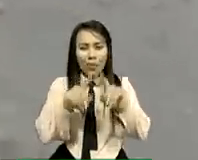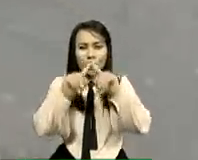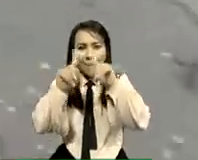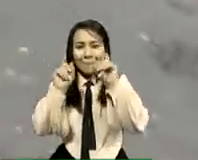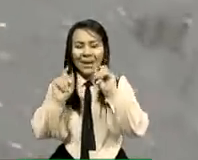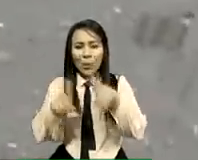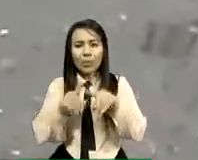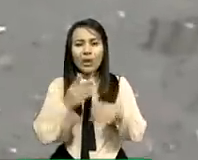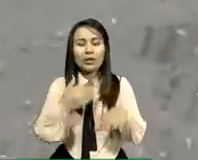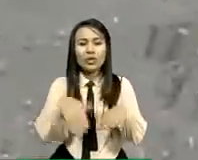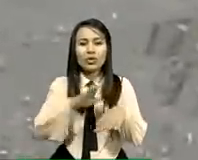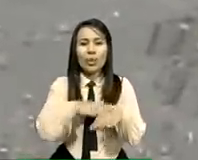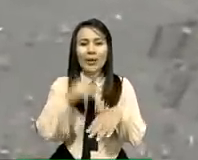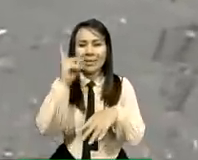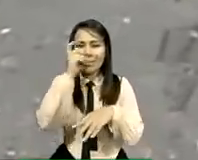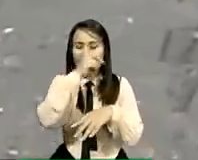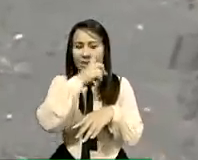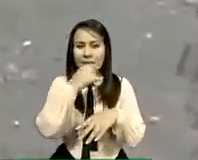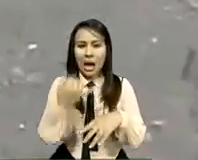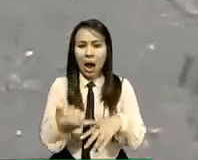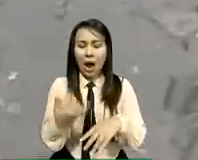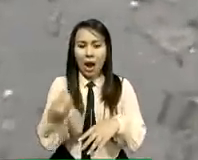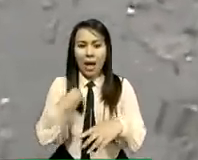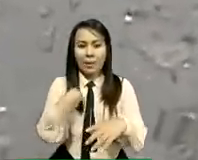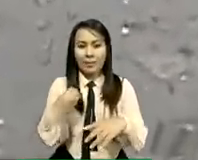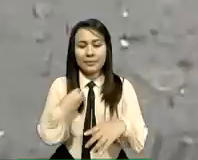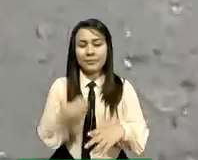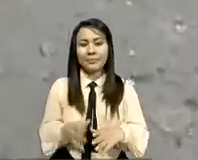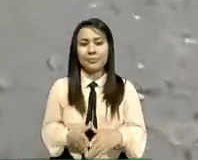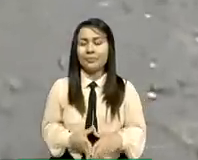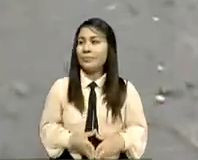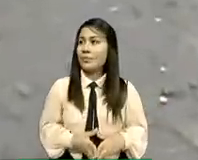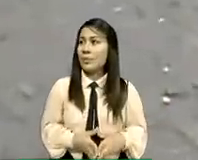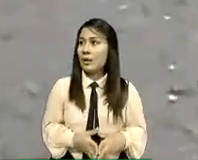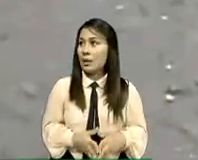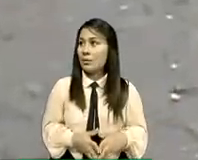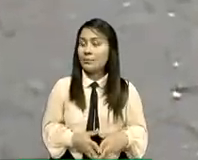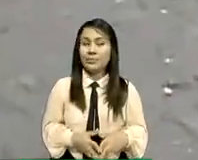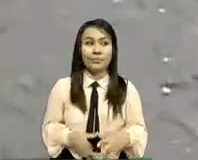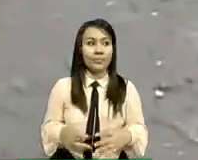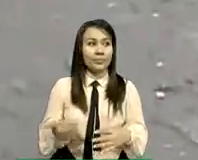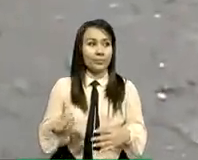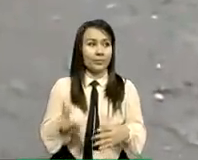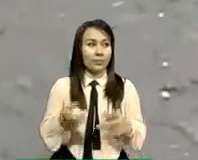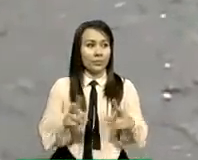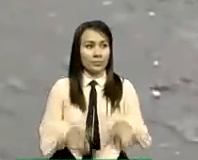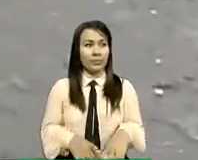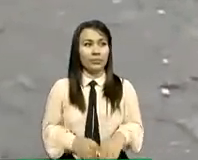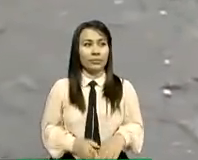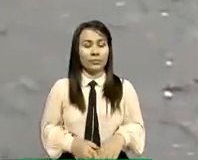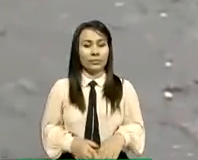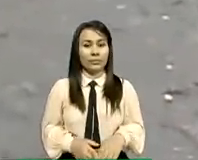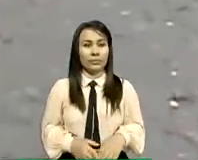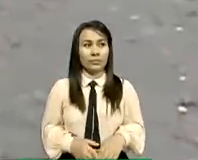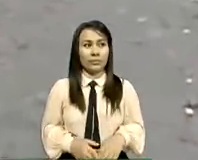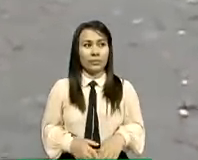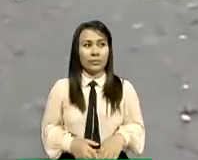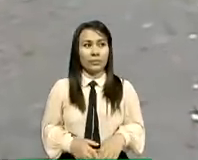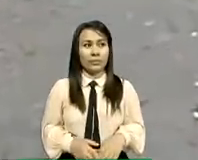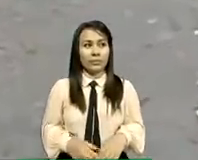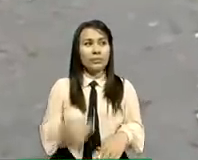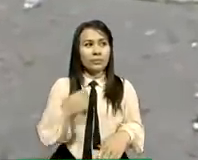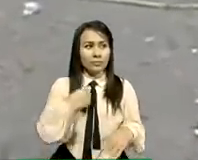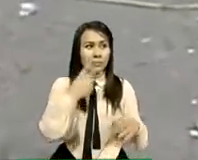su basura en el horario que debe ser. Yo sí saco. ¿Usted sí? Yo sí. ¿Usted vive por aquí? No, yo vivo por Batallón. Ya. Sí. Aquí vemos en